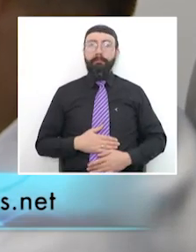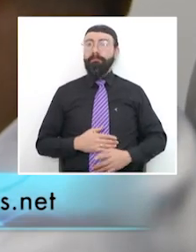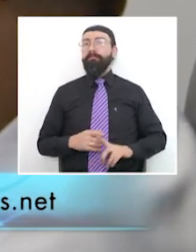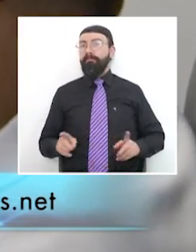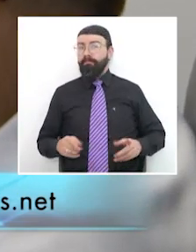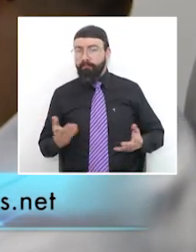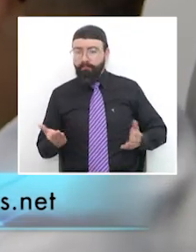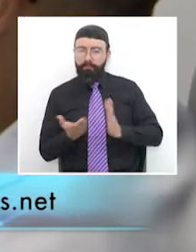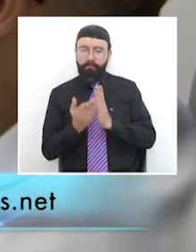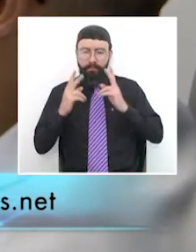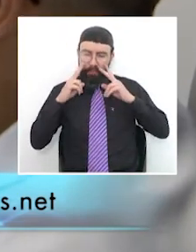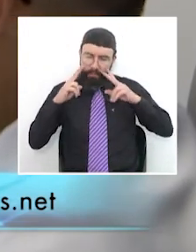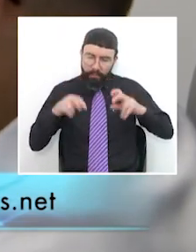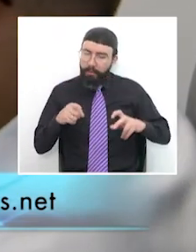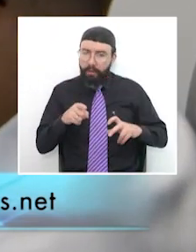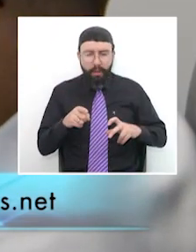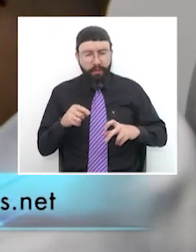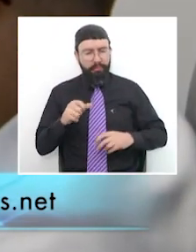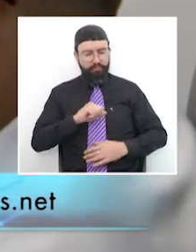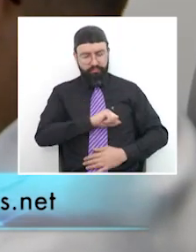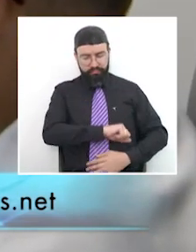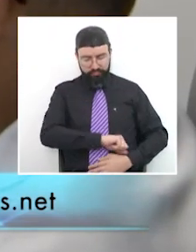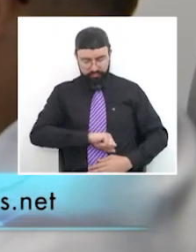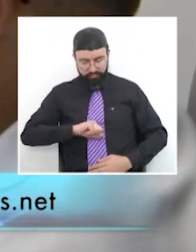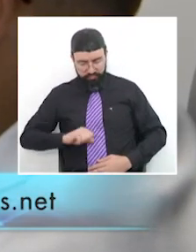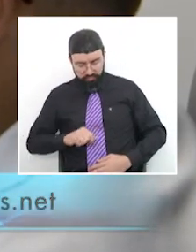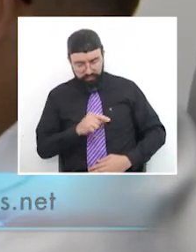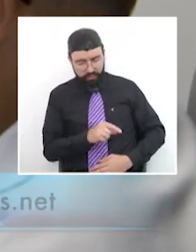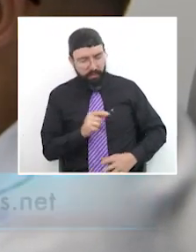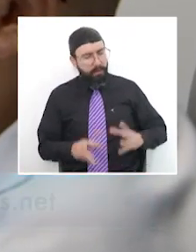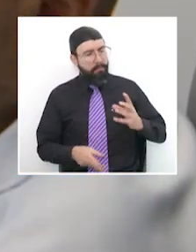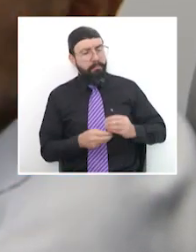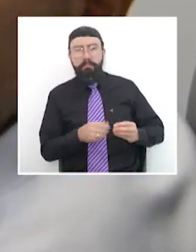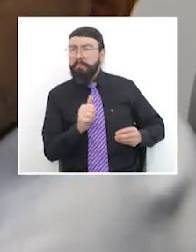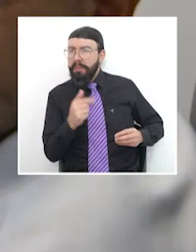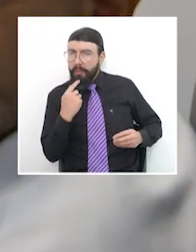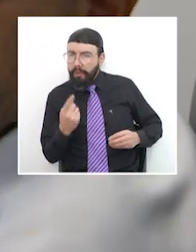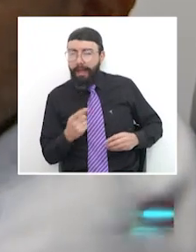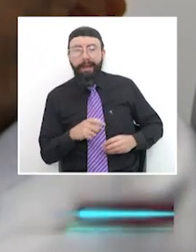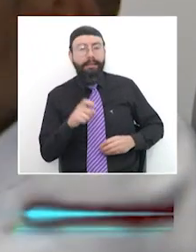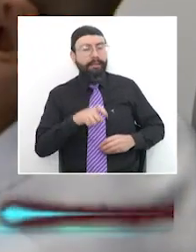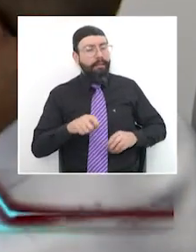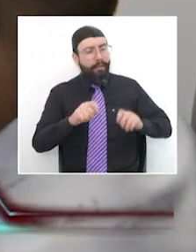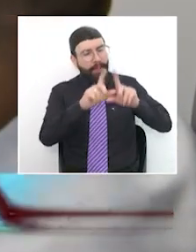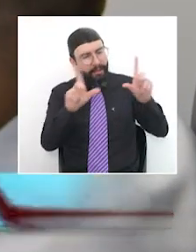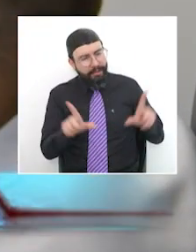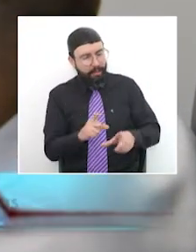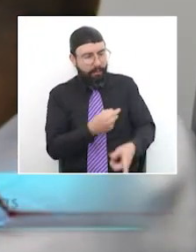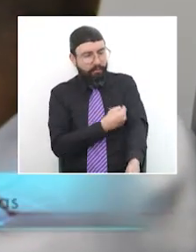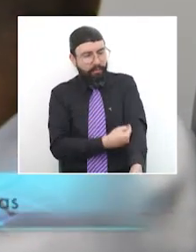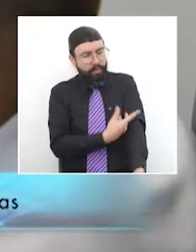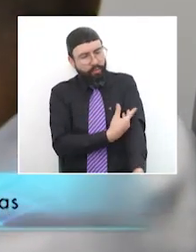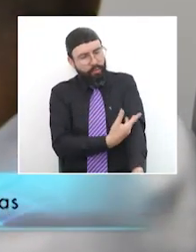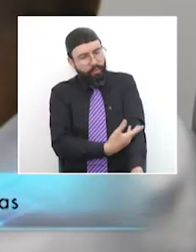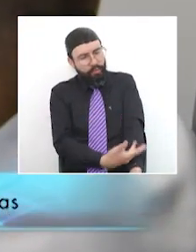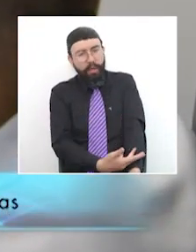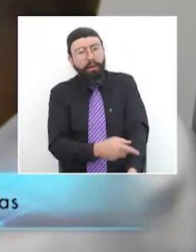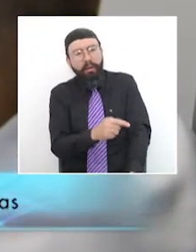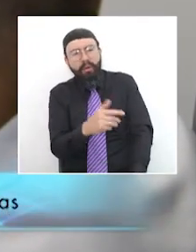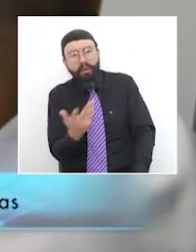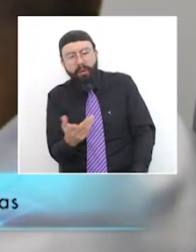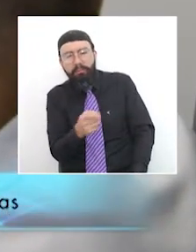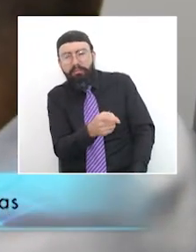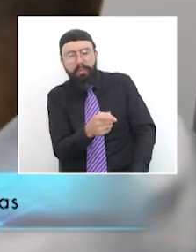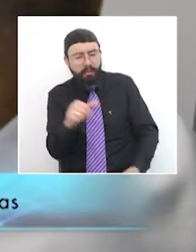el complemento de lo que nos está diciendo el radiólogo. Hay que hacerle un examen en sangre para ver cómo está ese antígeno.